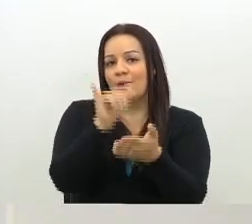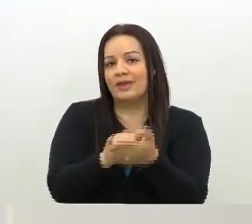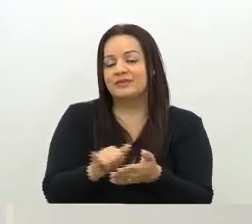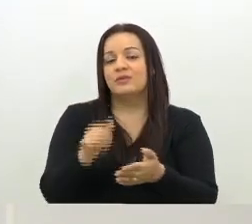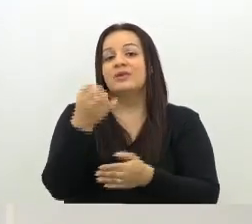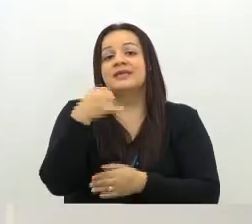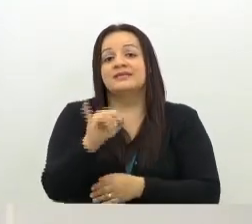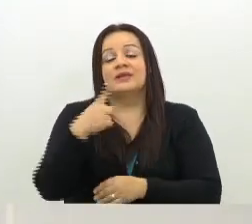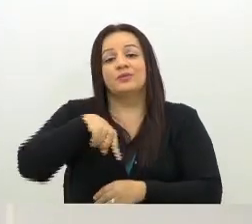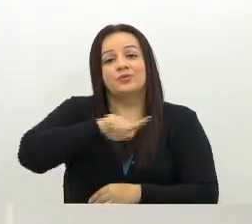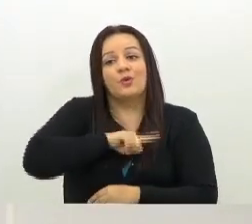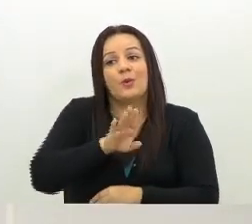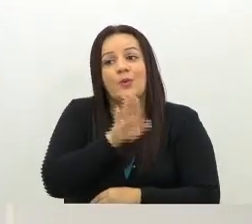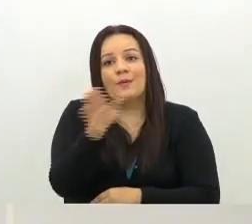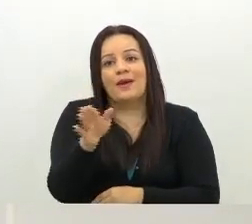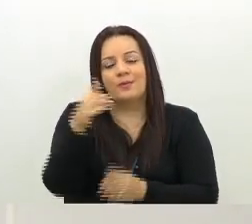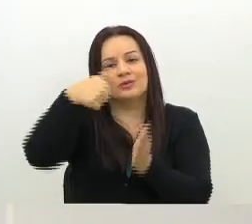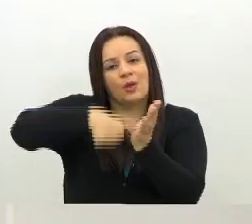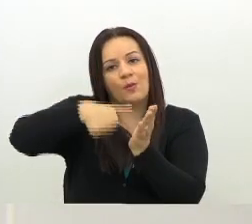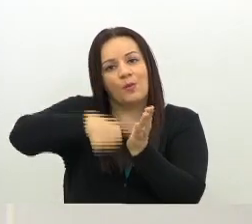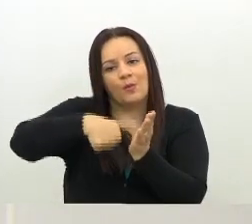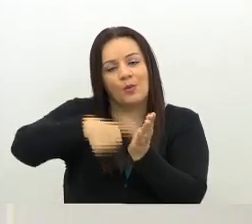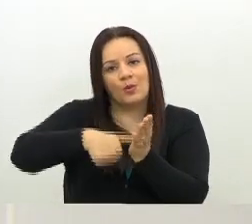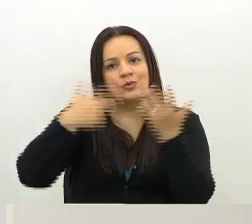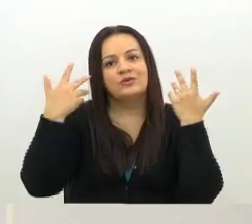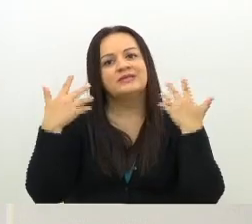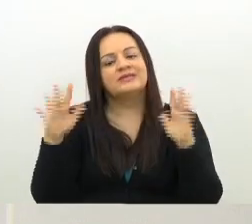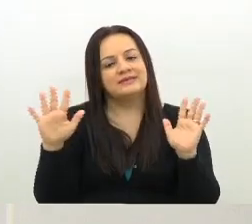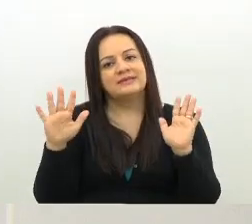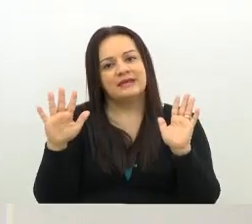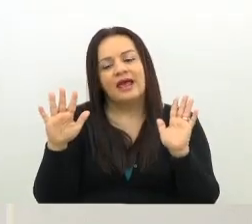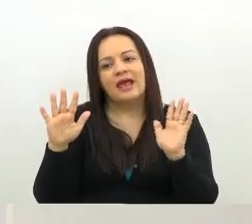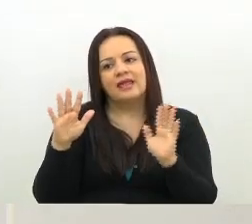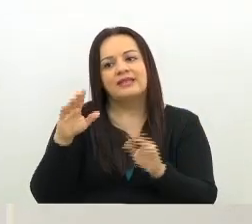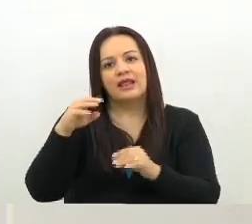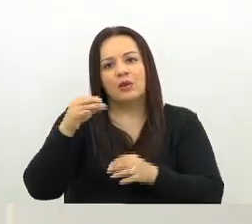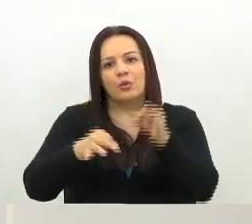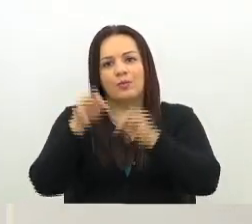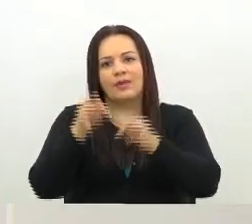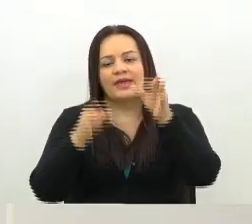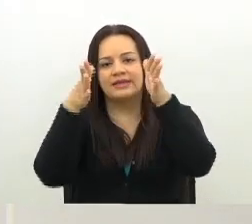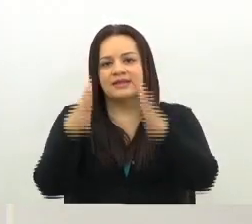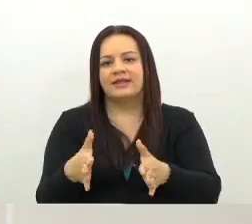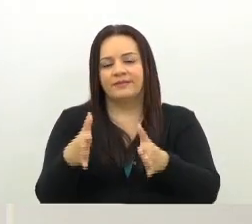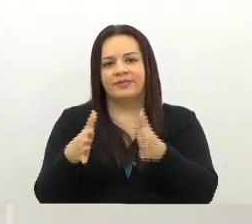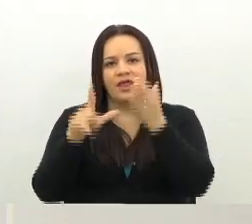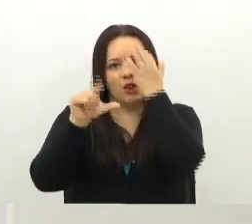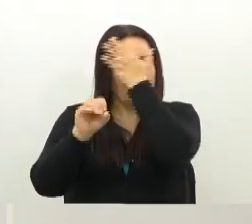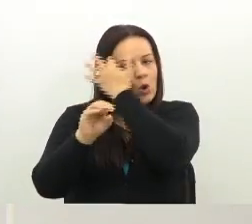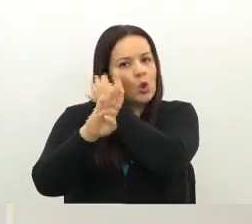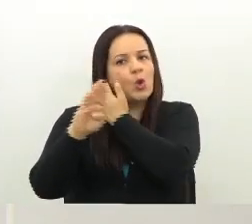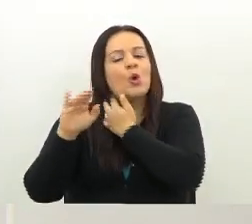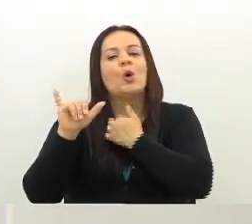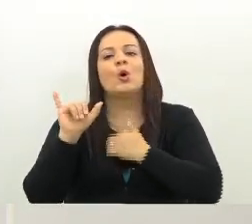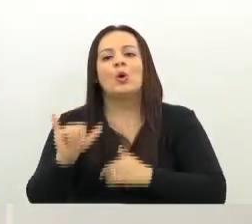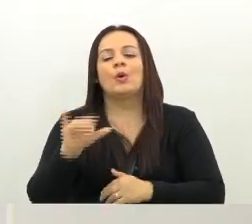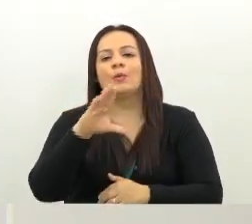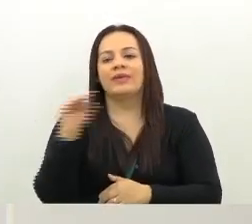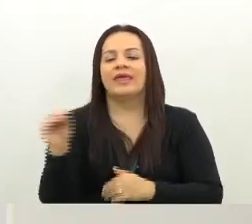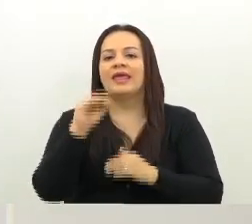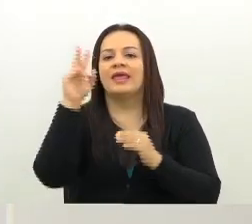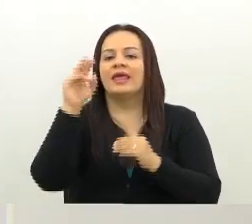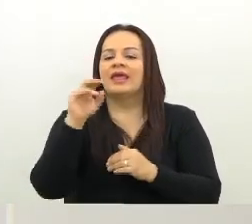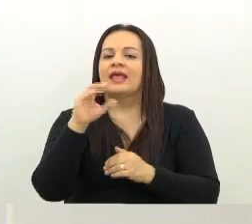nos vamos a los votos salvados de los magistrados Ginesta Lobo y Castillo Víquez en el 2011, ya